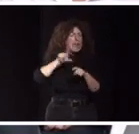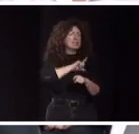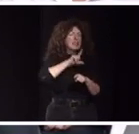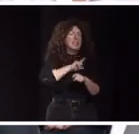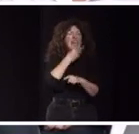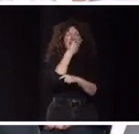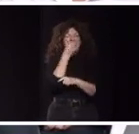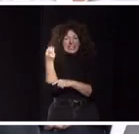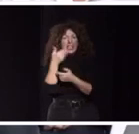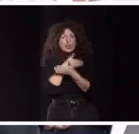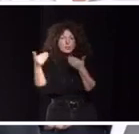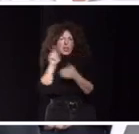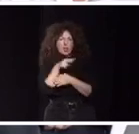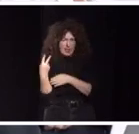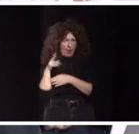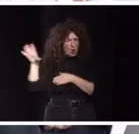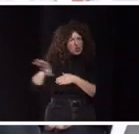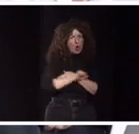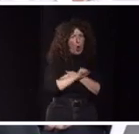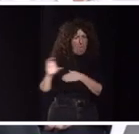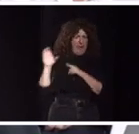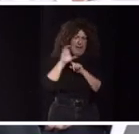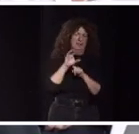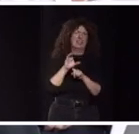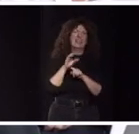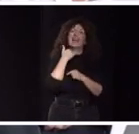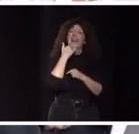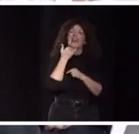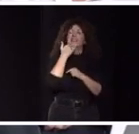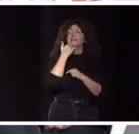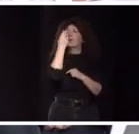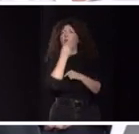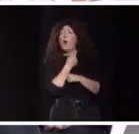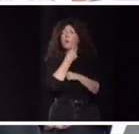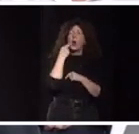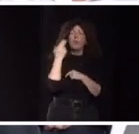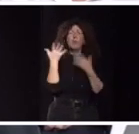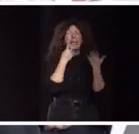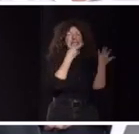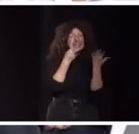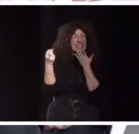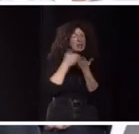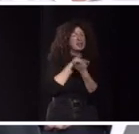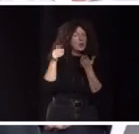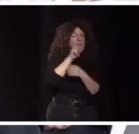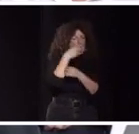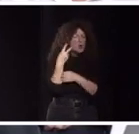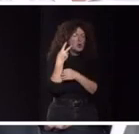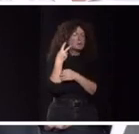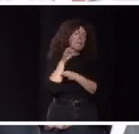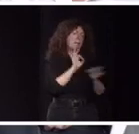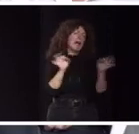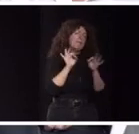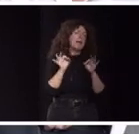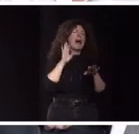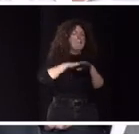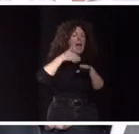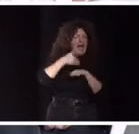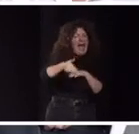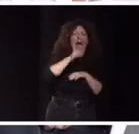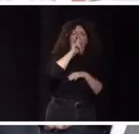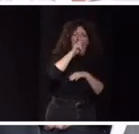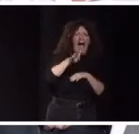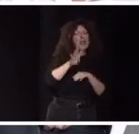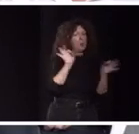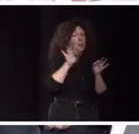por 300 millones de euros. Hay prácticamente comprometidos 700 millones de euros más en armamento para los próximos